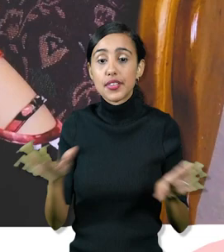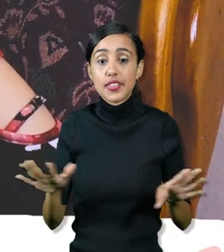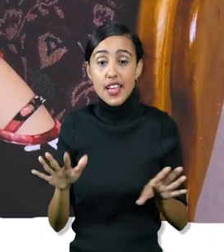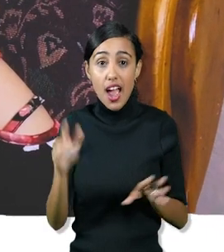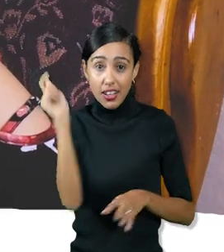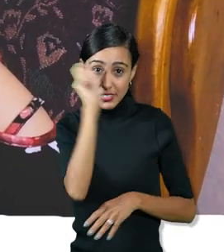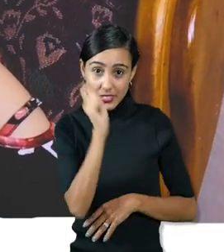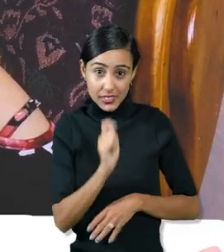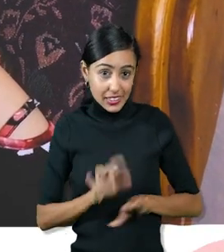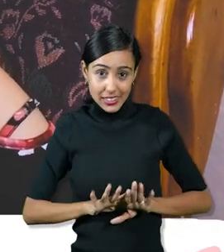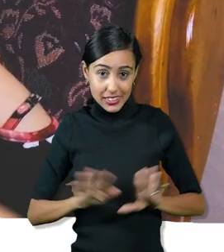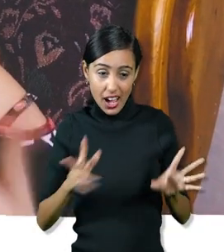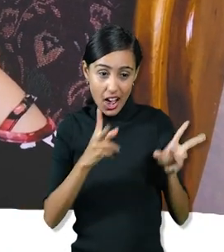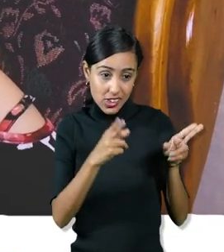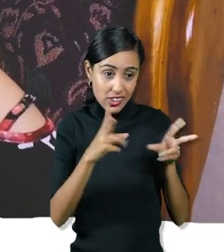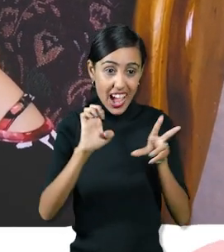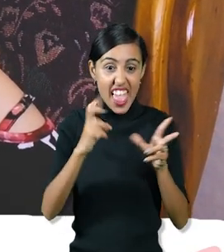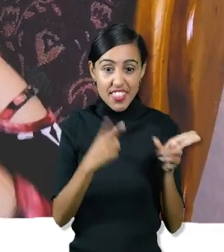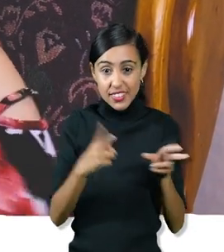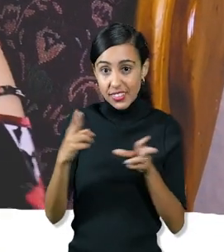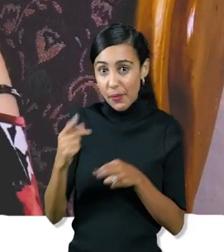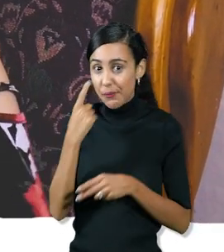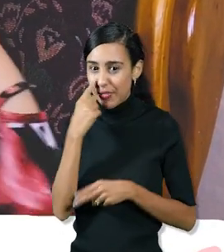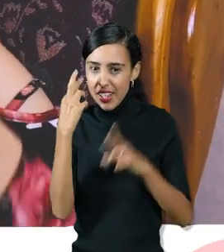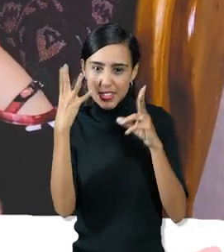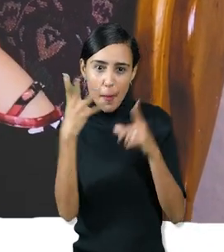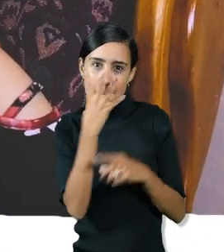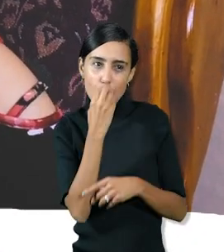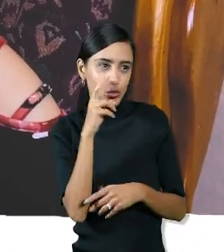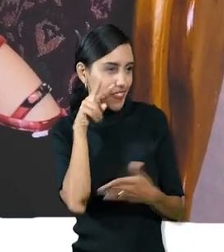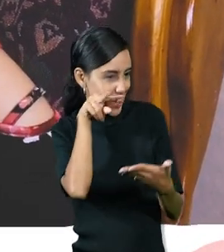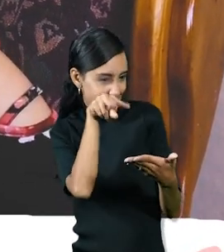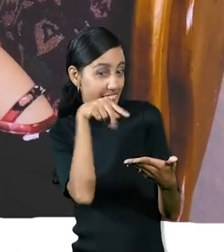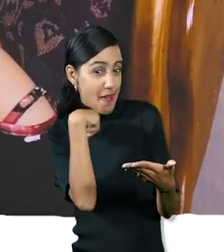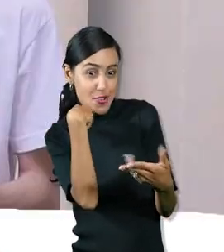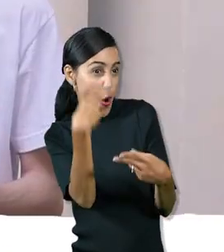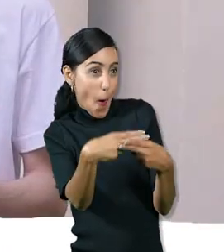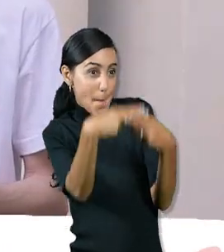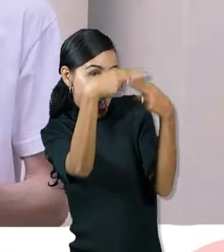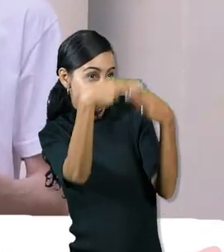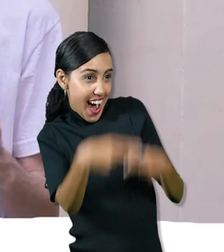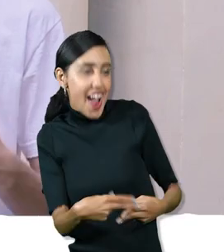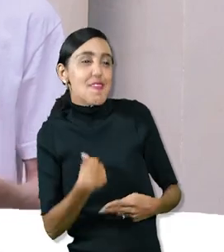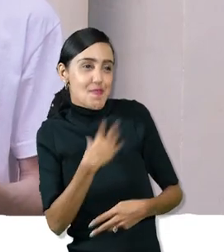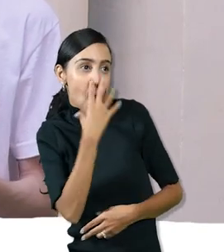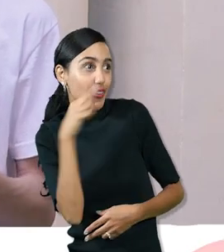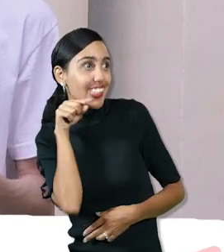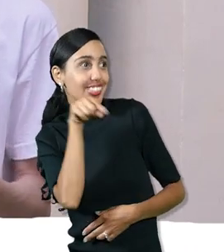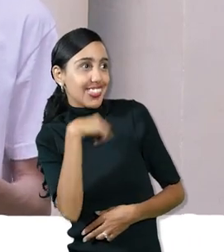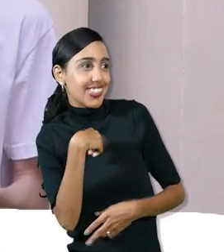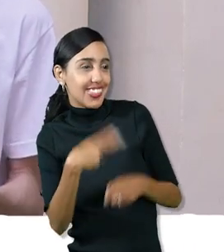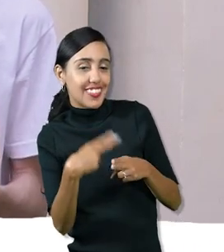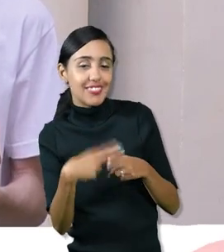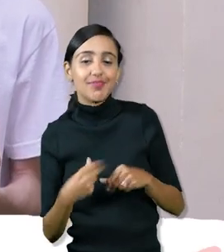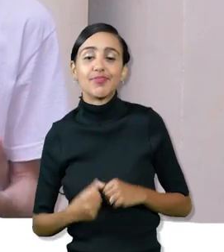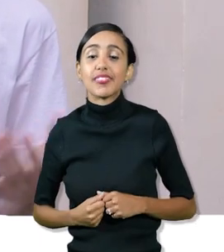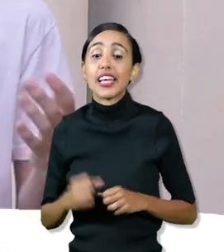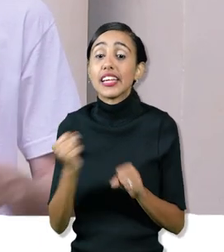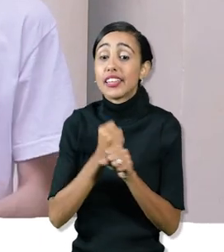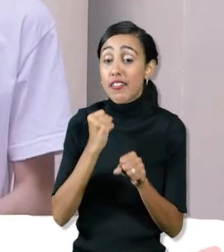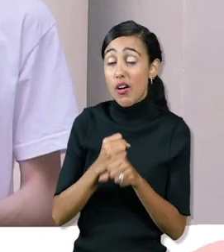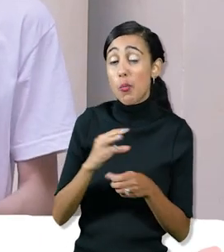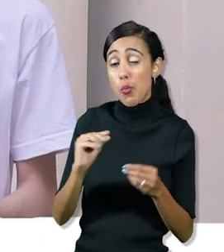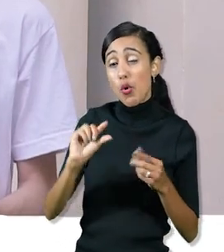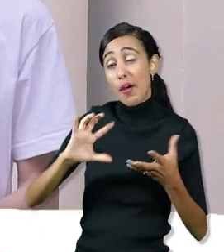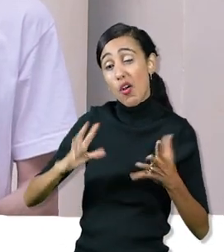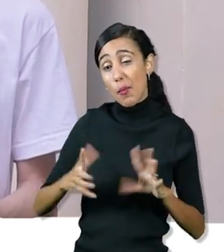esté editado y veamos resultados, me encanta ver mi nombre en los créditos. A la hora de organizar a los demás es un poco más complejo porque tienes que